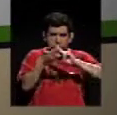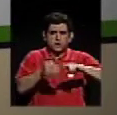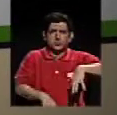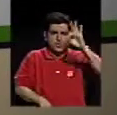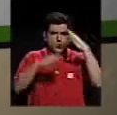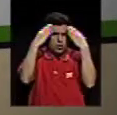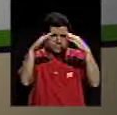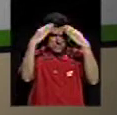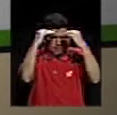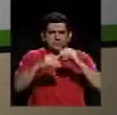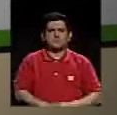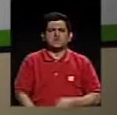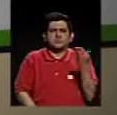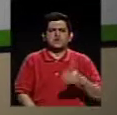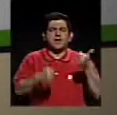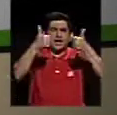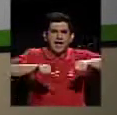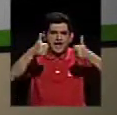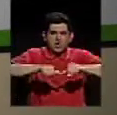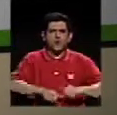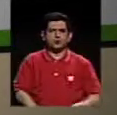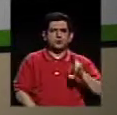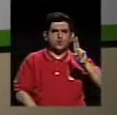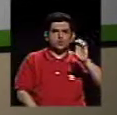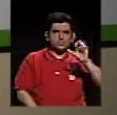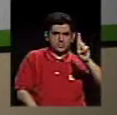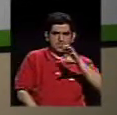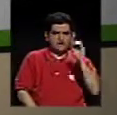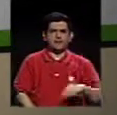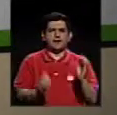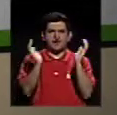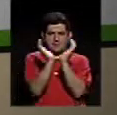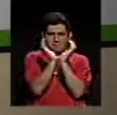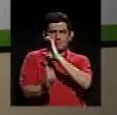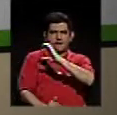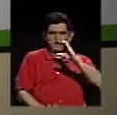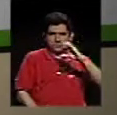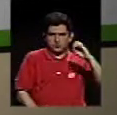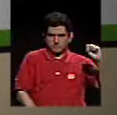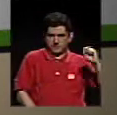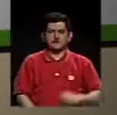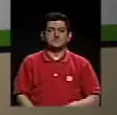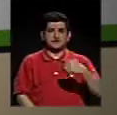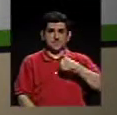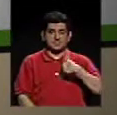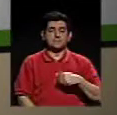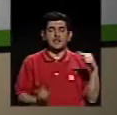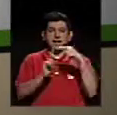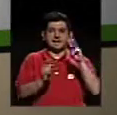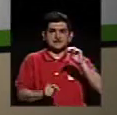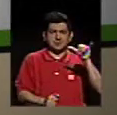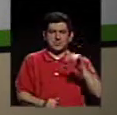un reportaje acerca de el acuerdo entre la Universidad de Costa Rica y la Caja del Seguro Social que dejó para mayo